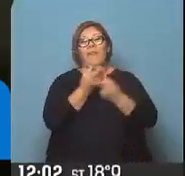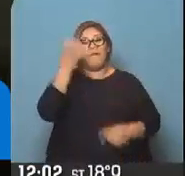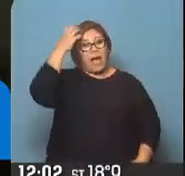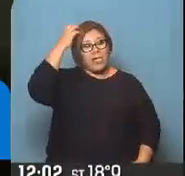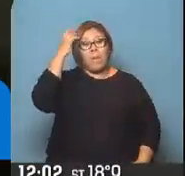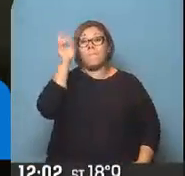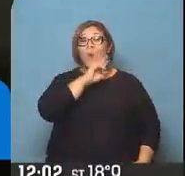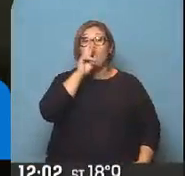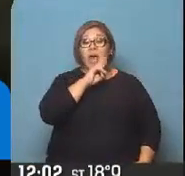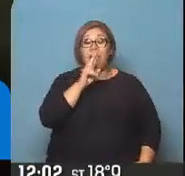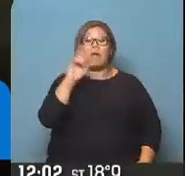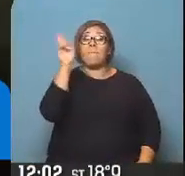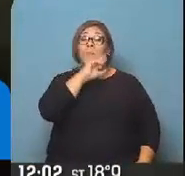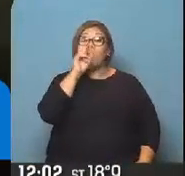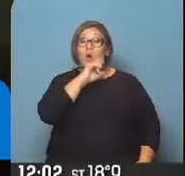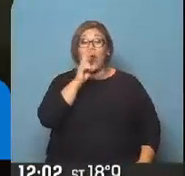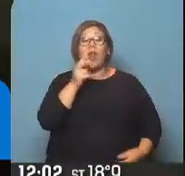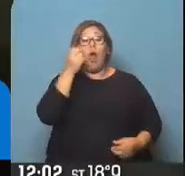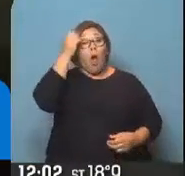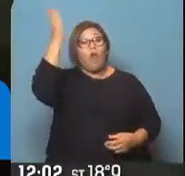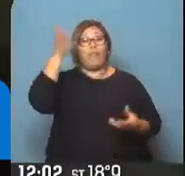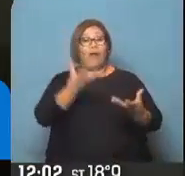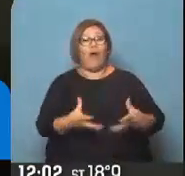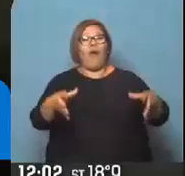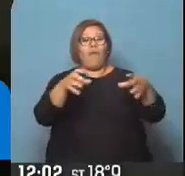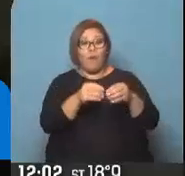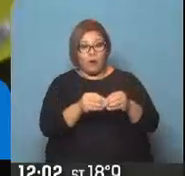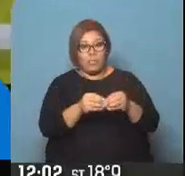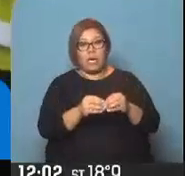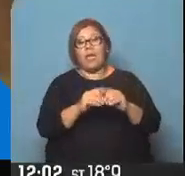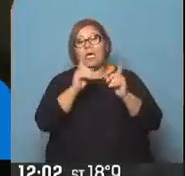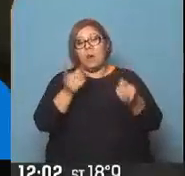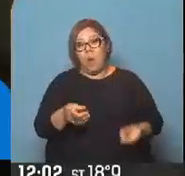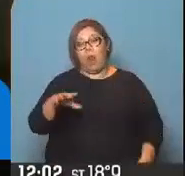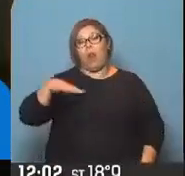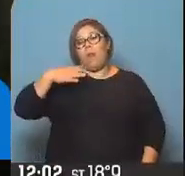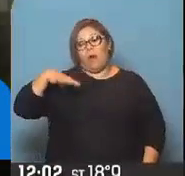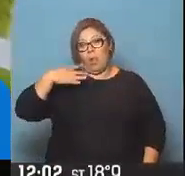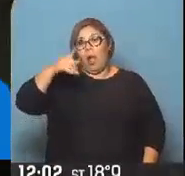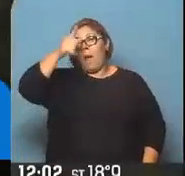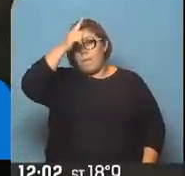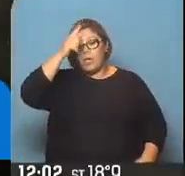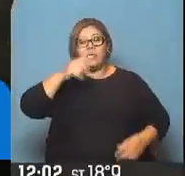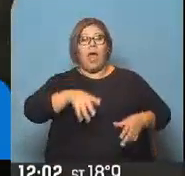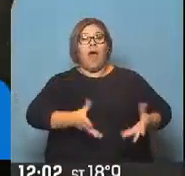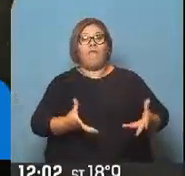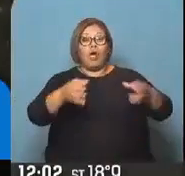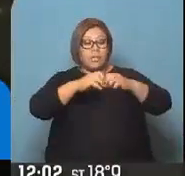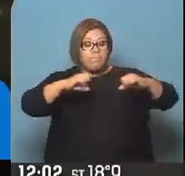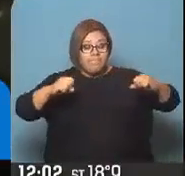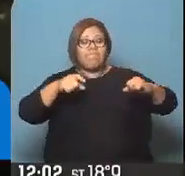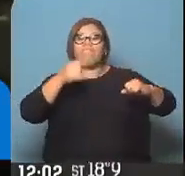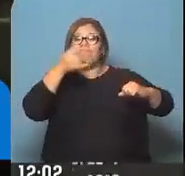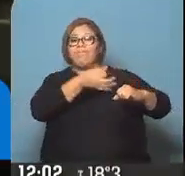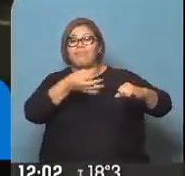ambas terminales bueno finalmente la brigada de explosivos por protocolo actúa en el lugar reviso la bolsa se comprobó que había